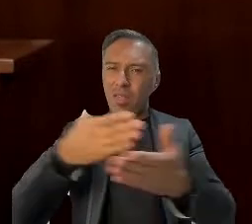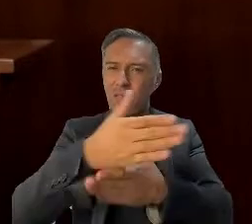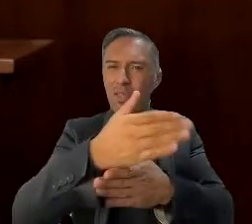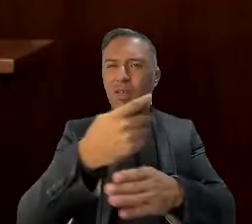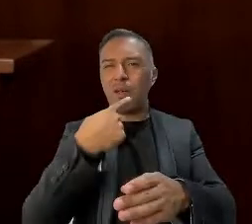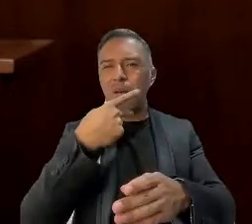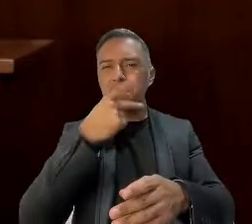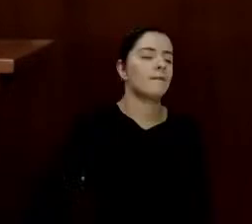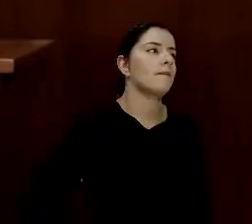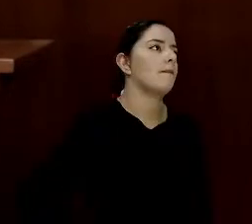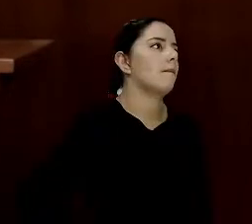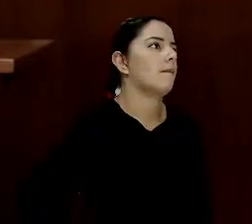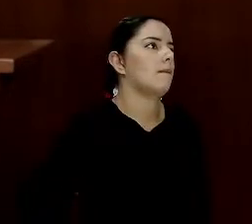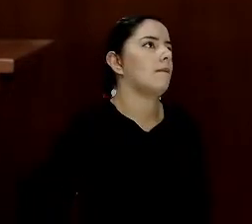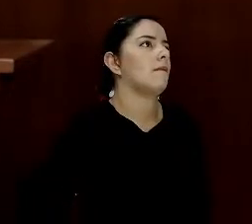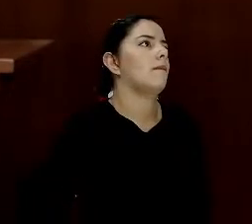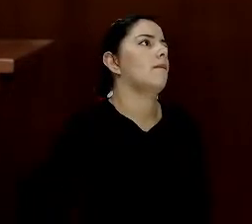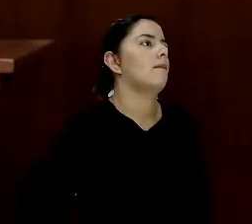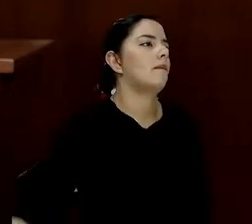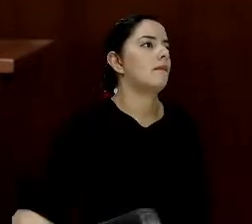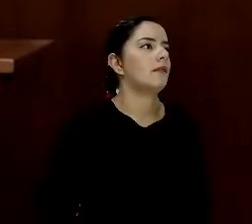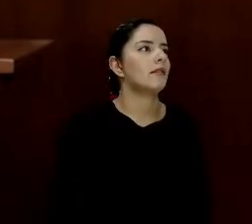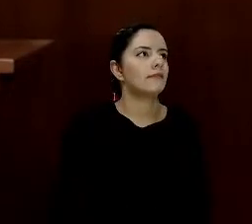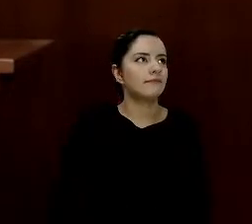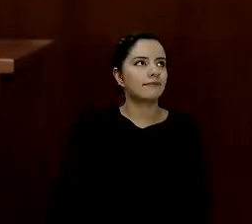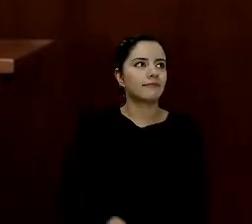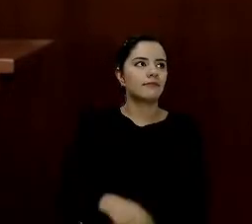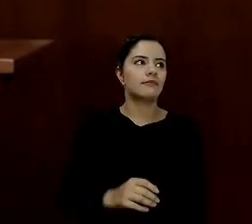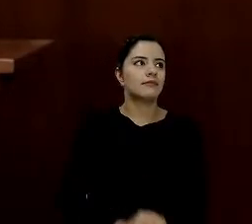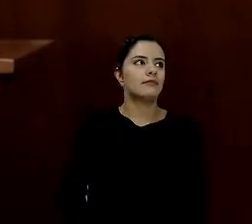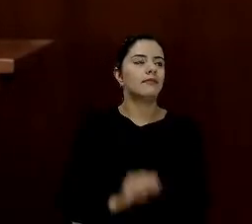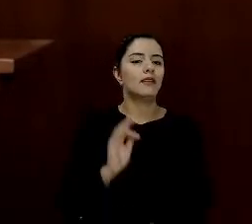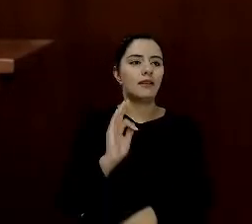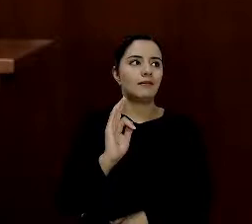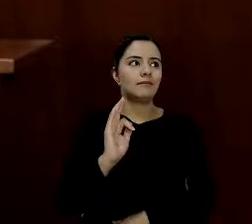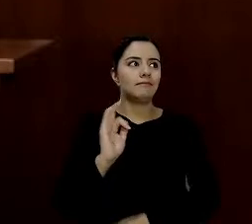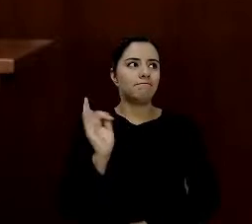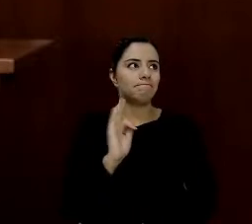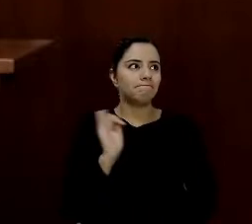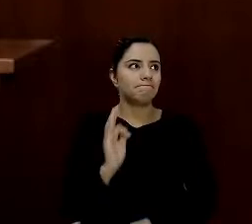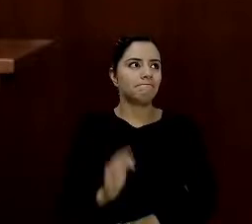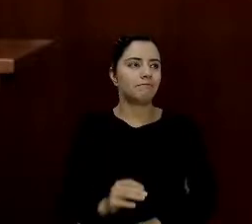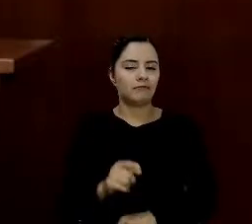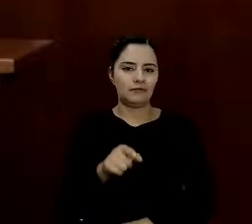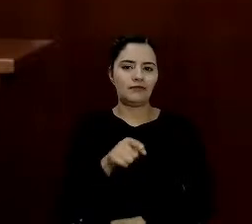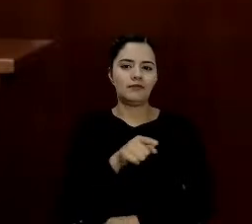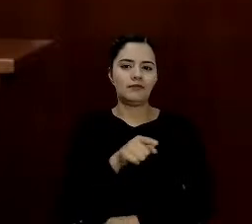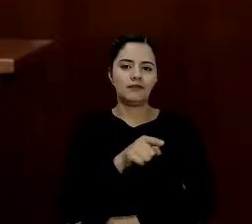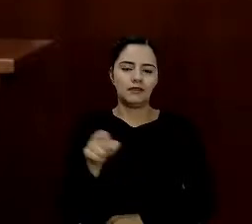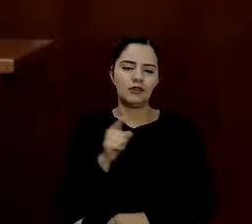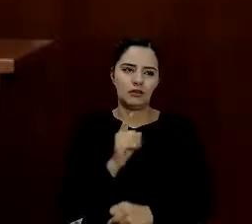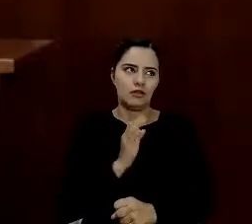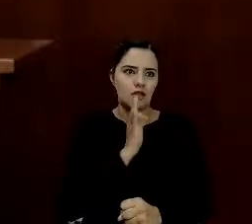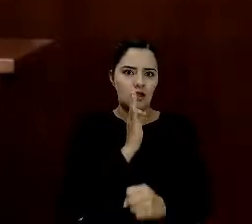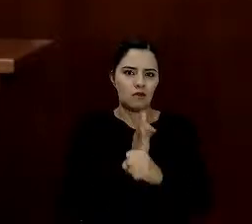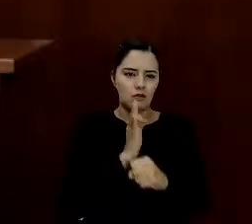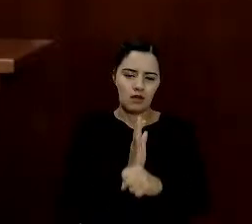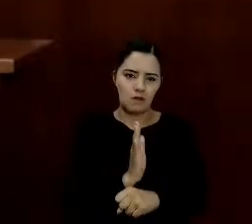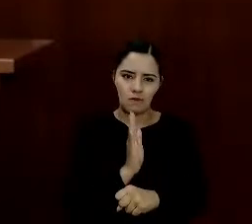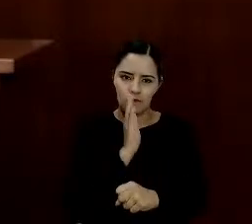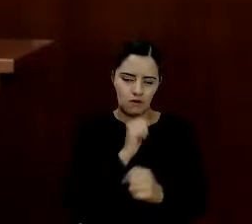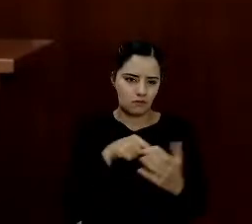e incumplimientos de requerimientos mismos que hasta el momento no tienen consecuencias jurídicas trascendentales